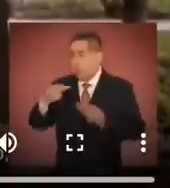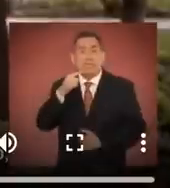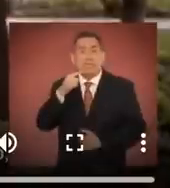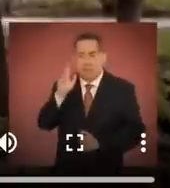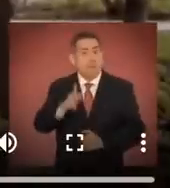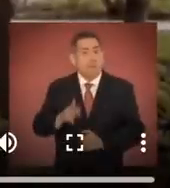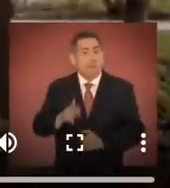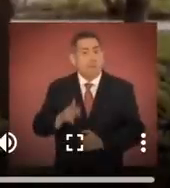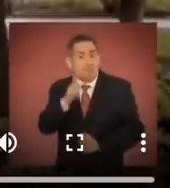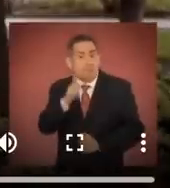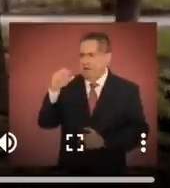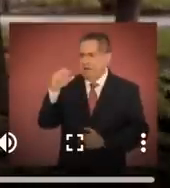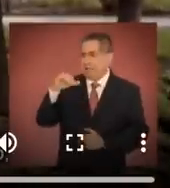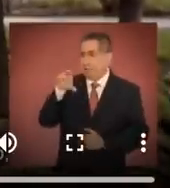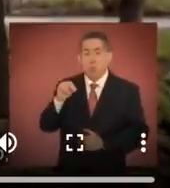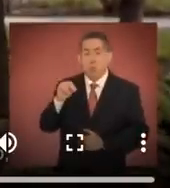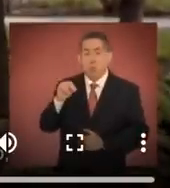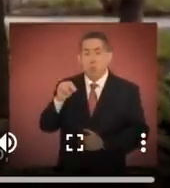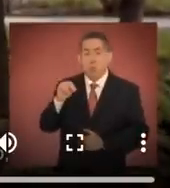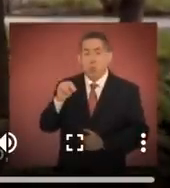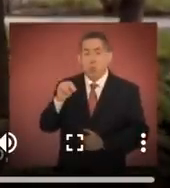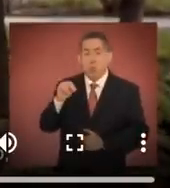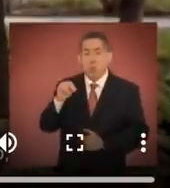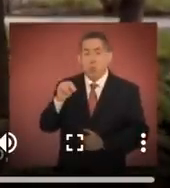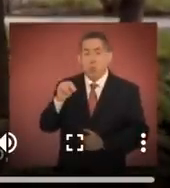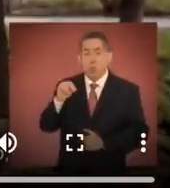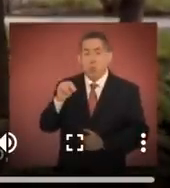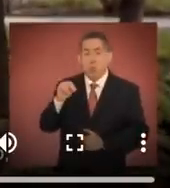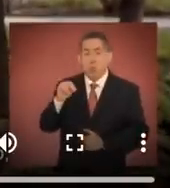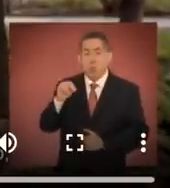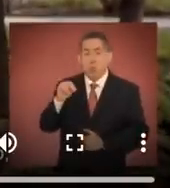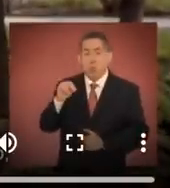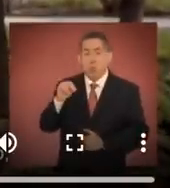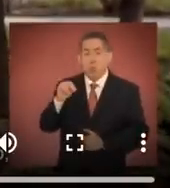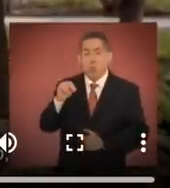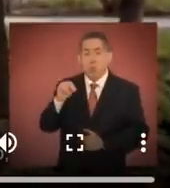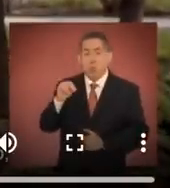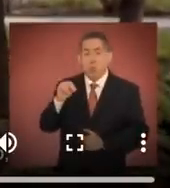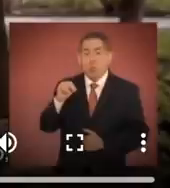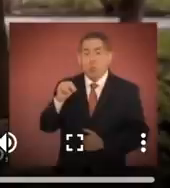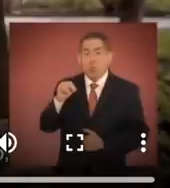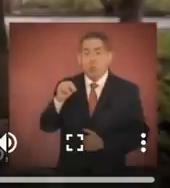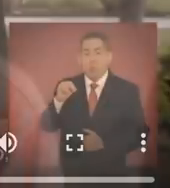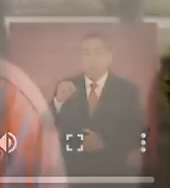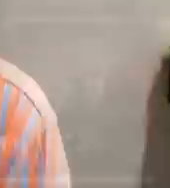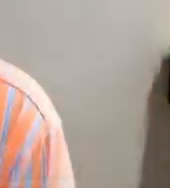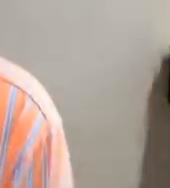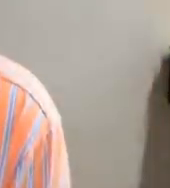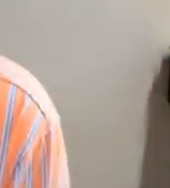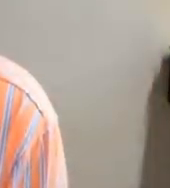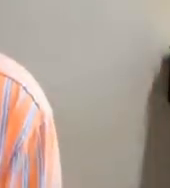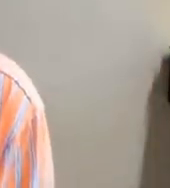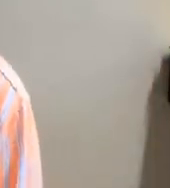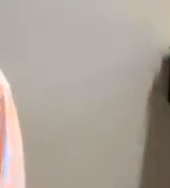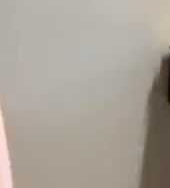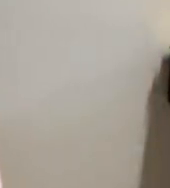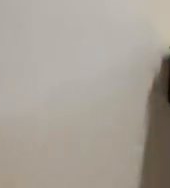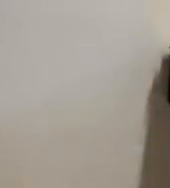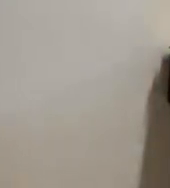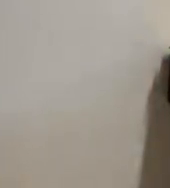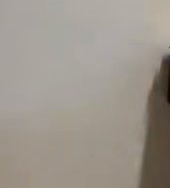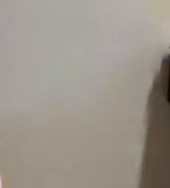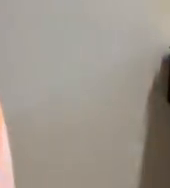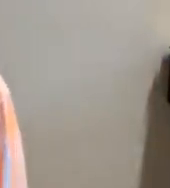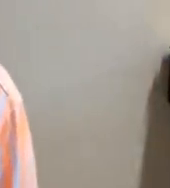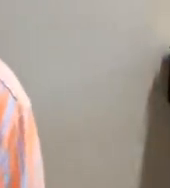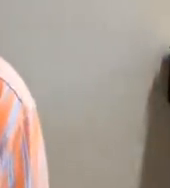de obrador a frena no y el tema del comunismo no es que el papá francisco y finalmente es obvio que los del